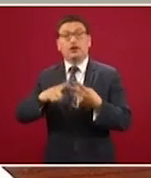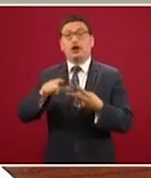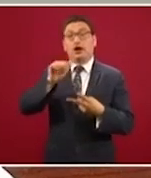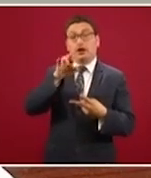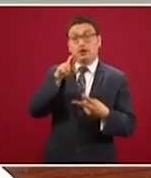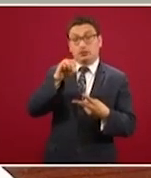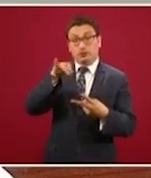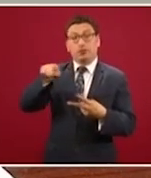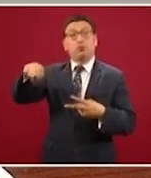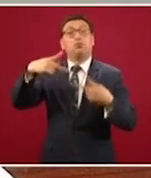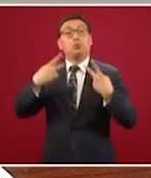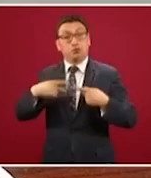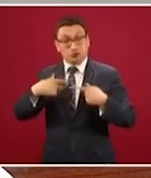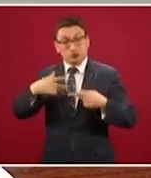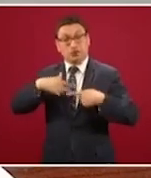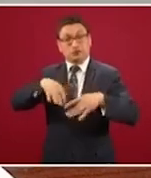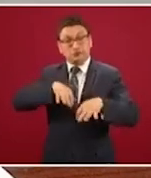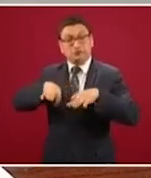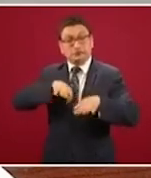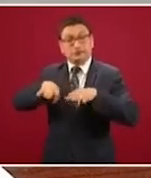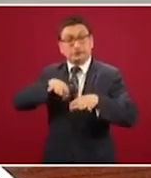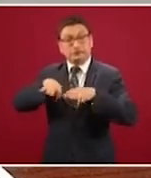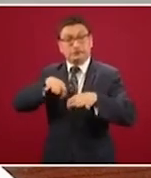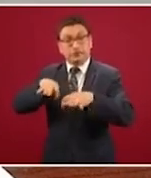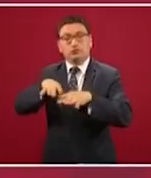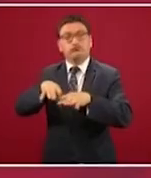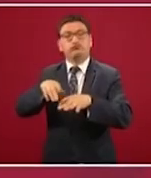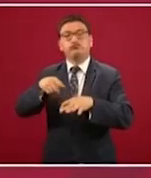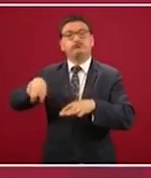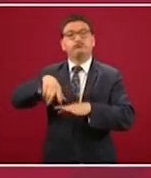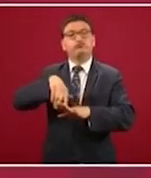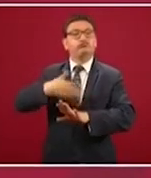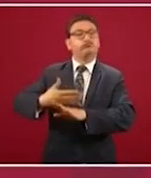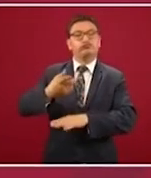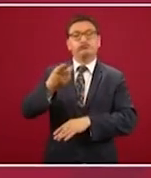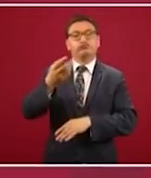Aeroméxico, que